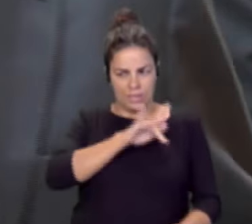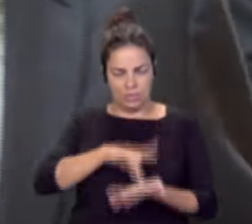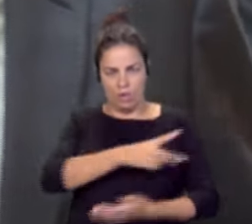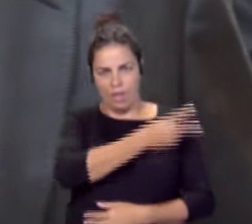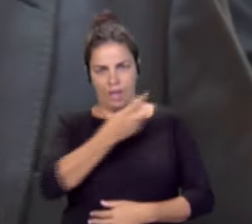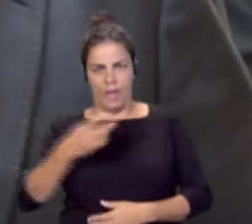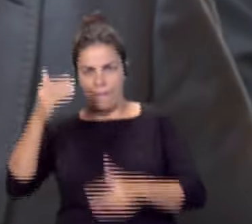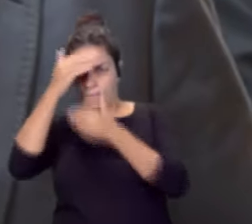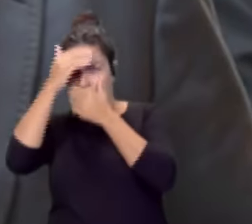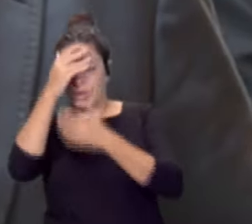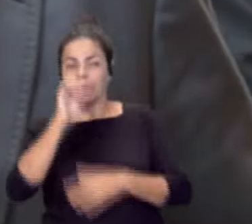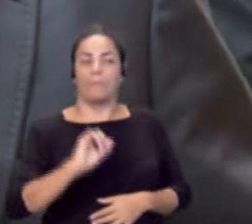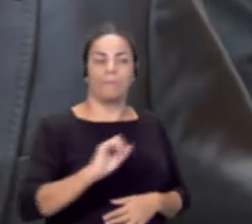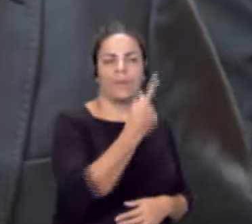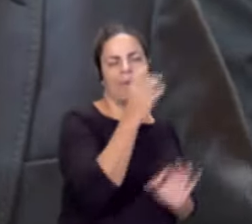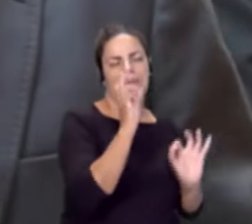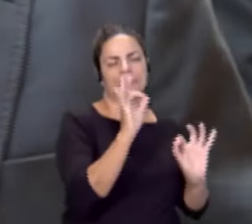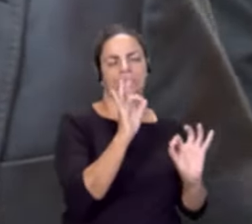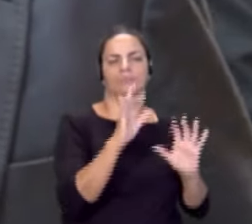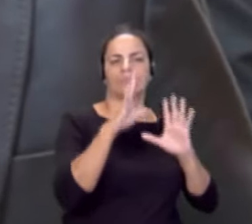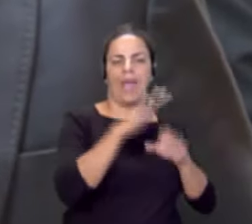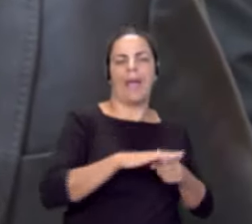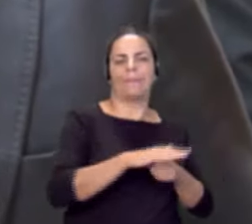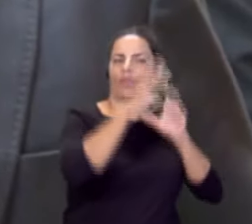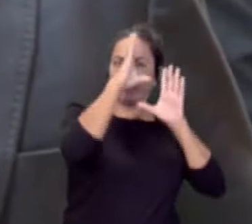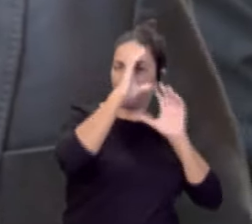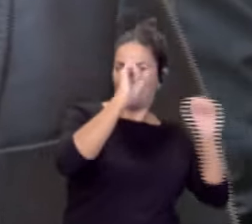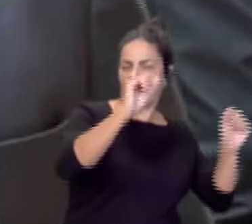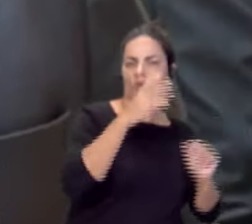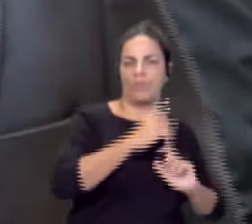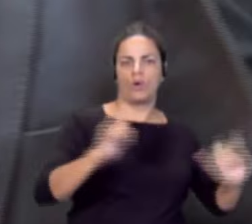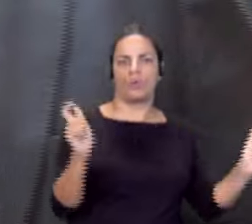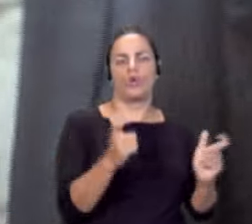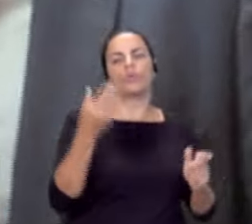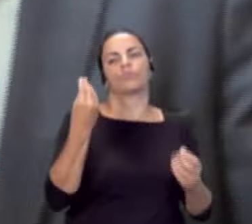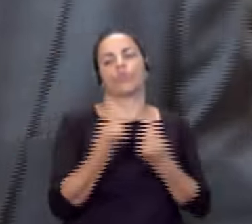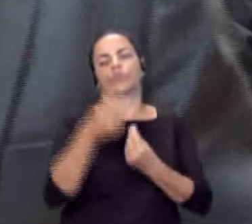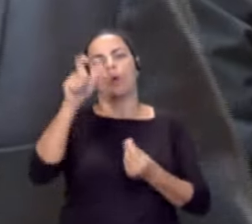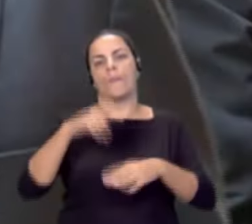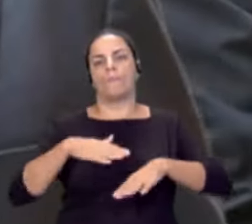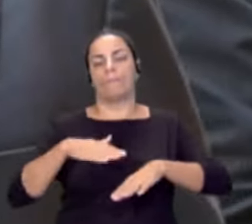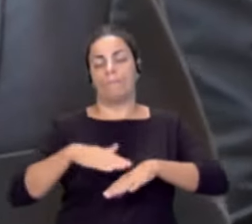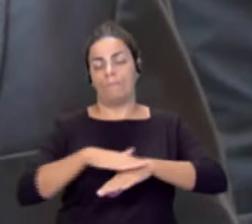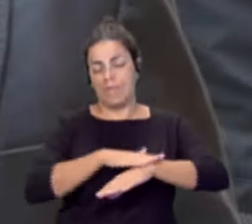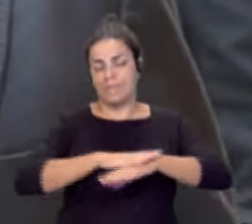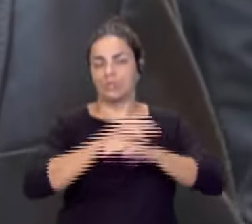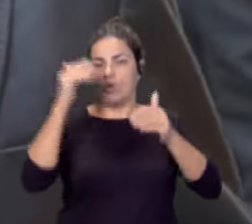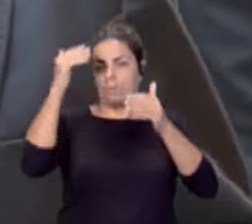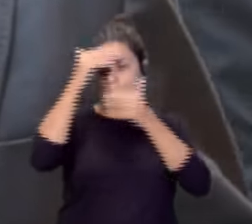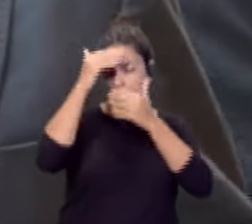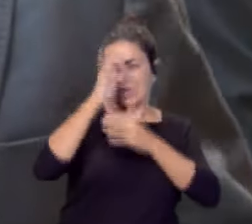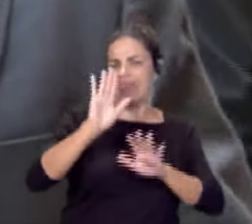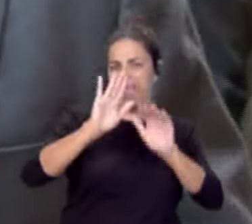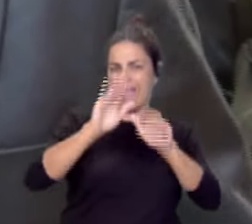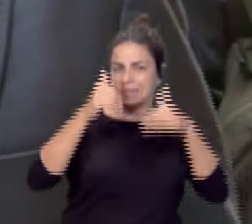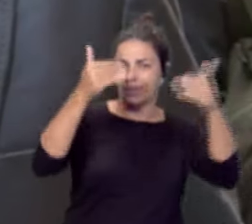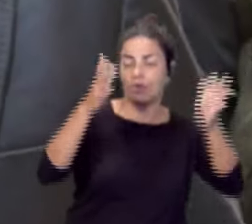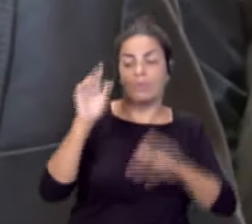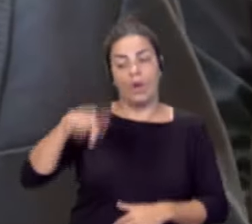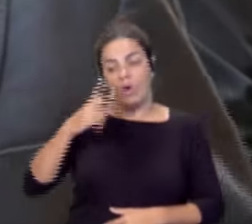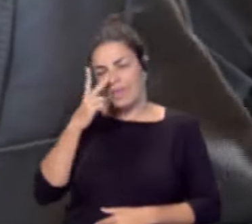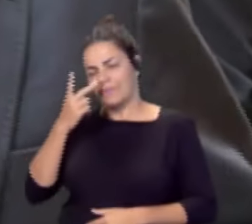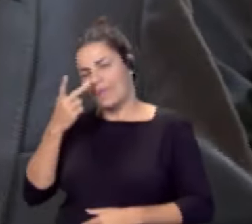y la primera, sobre todo, era en ámbito diplomático, reunión con el ministro marroquí de Exteriores. La visita de hoy tiene un punto académico. El presidente